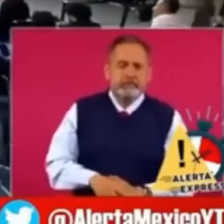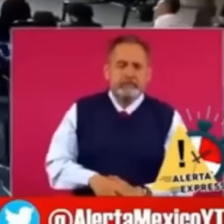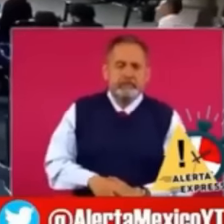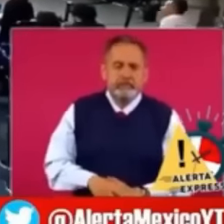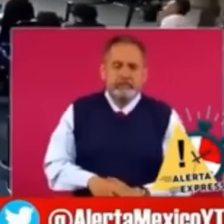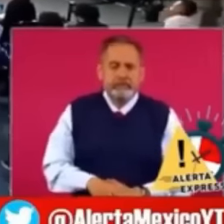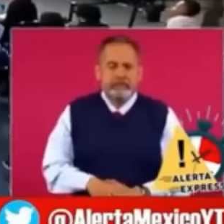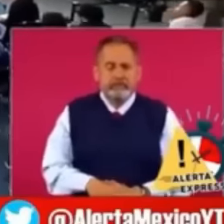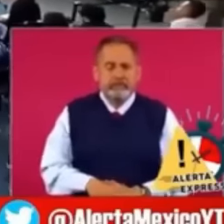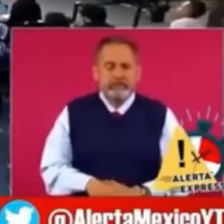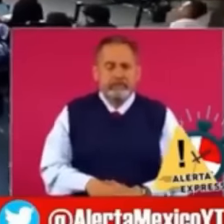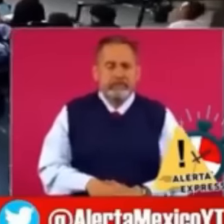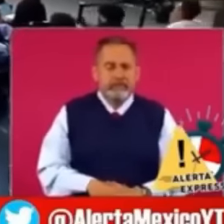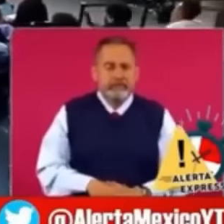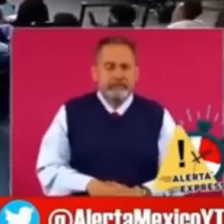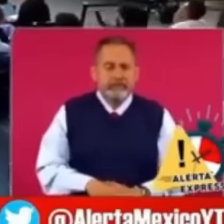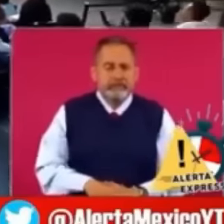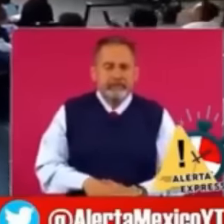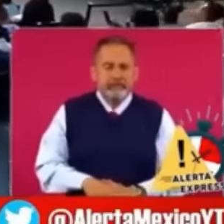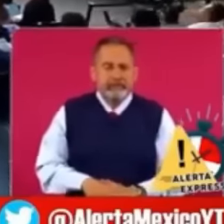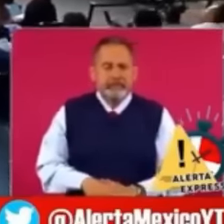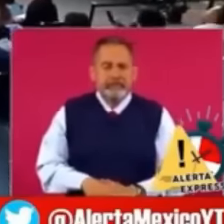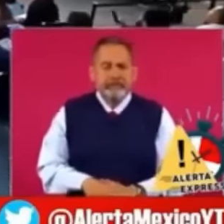ahí le andan